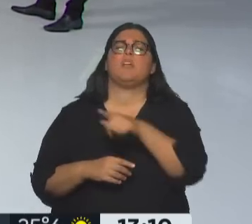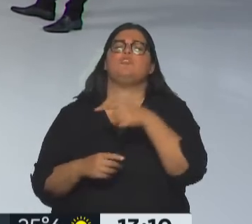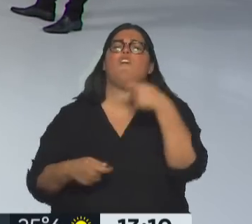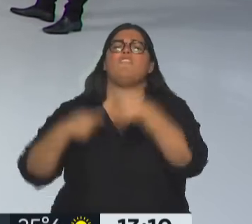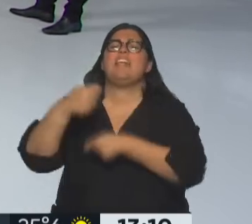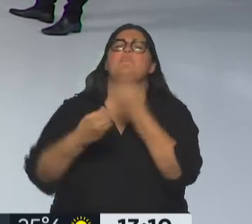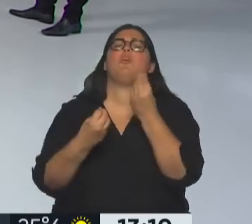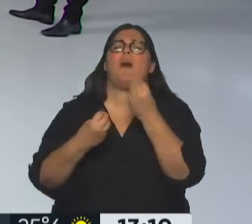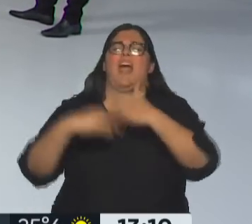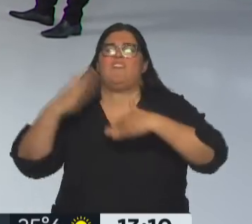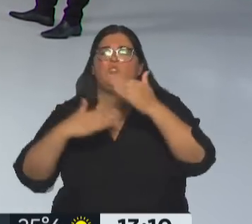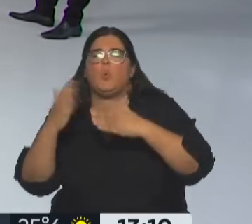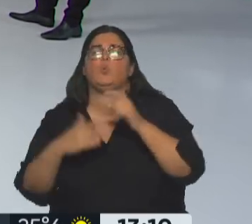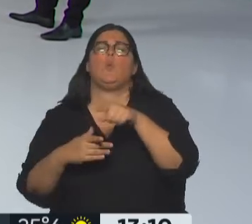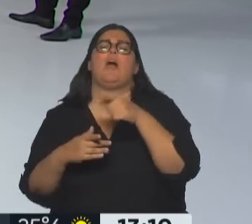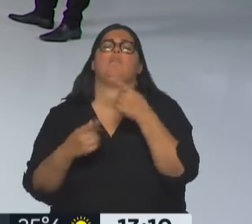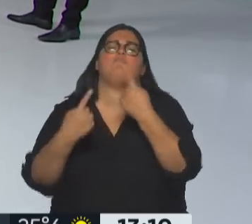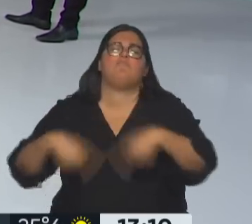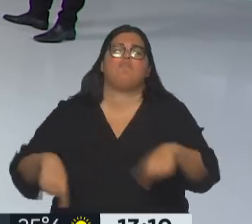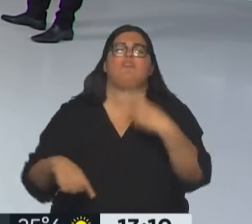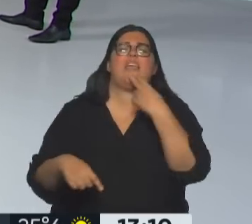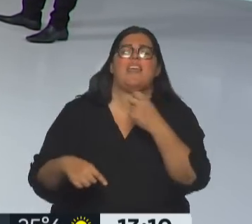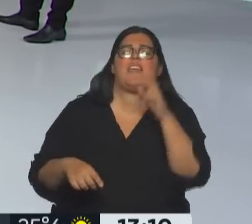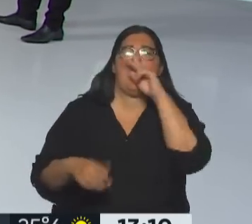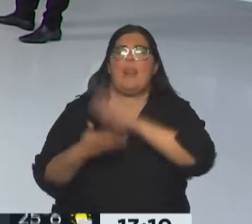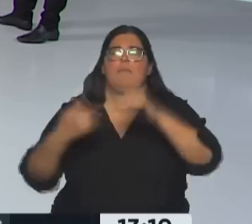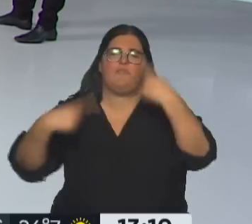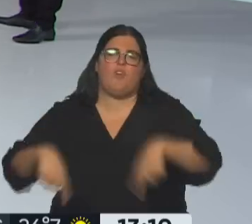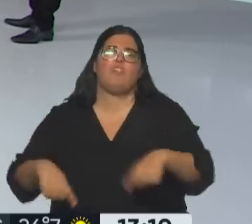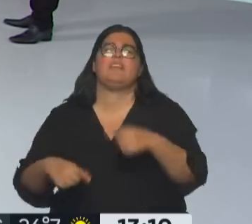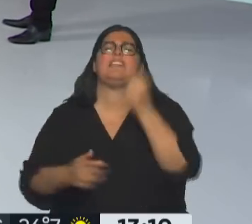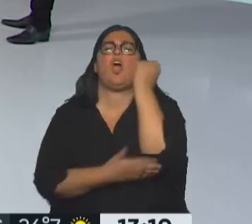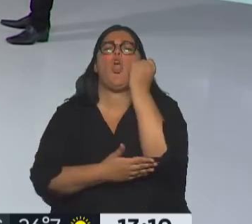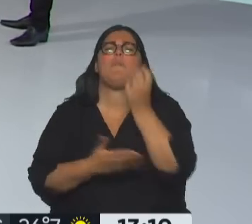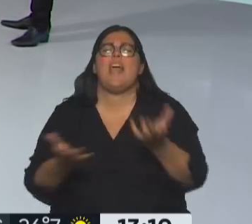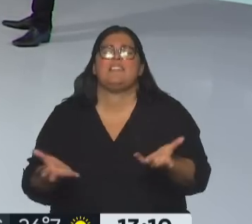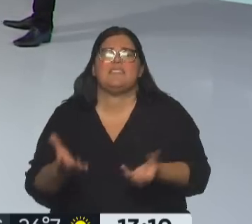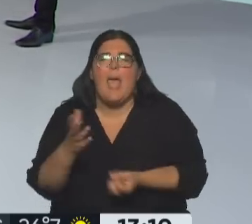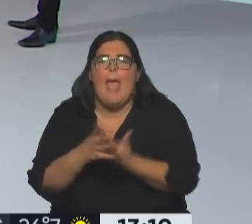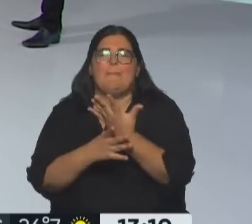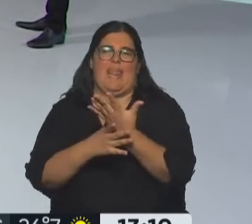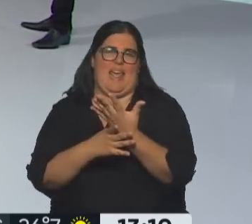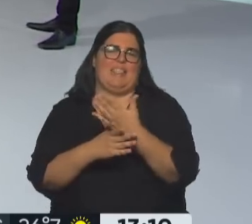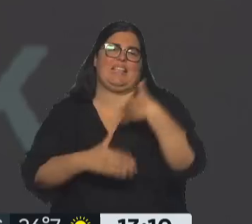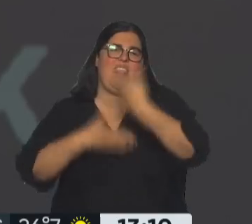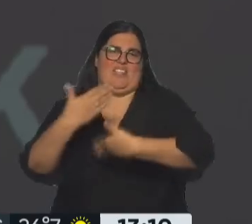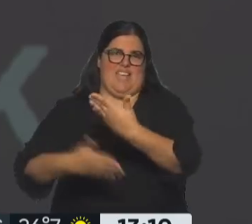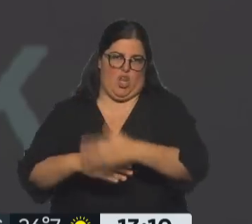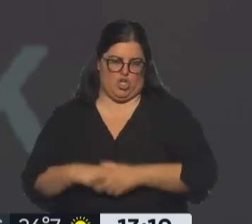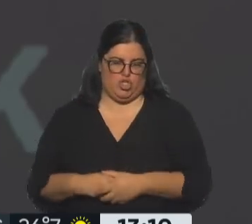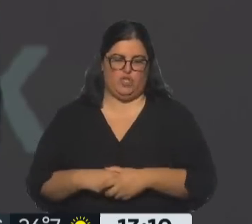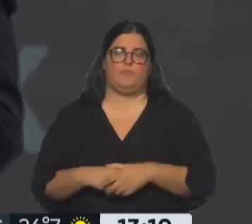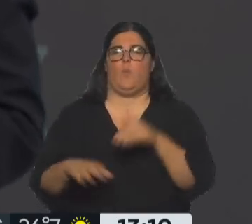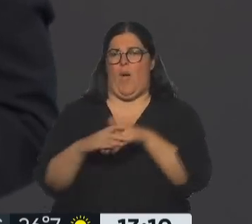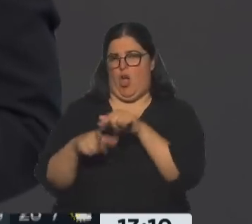desarrollo sustentable en países fundadores, economías emergentes y en desarrollo. A ver, posa justamente